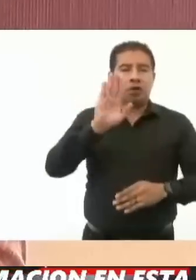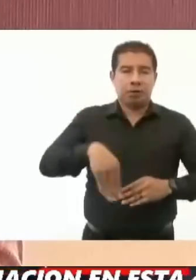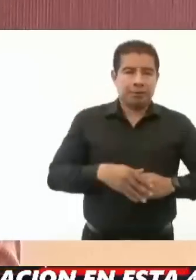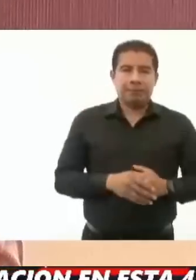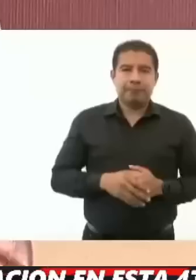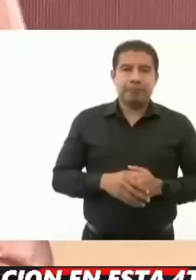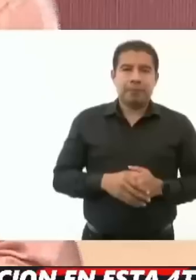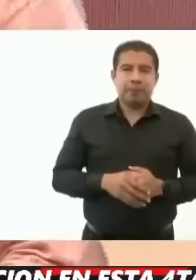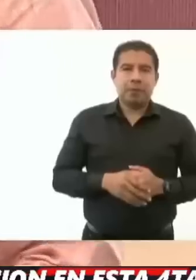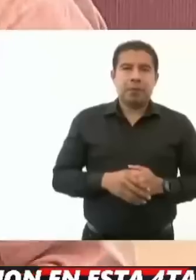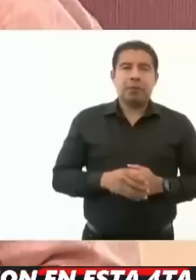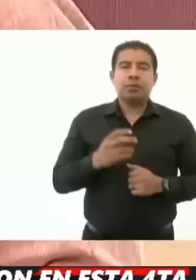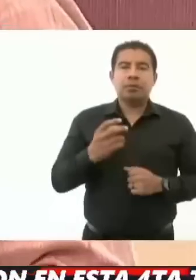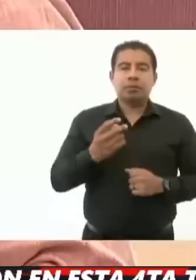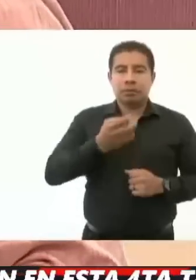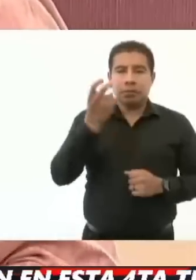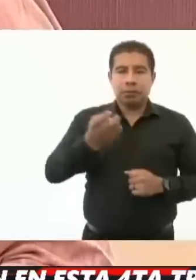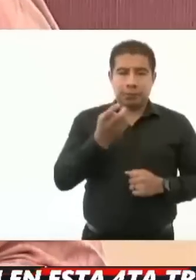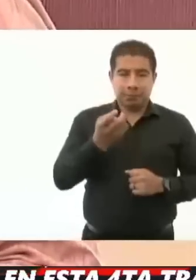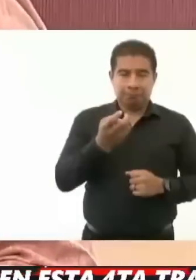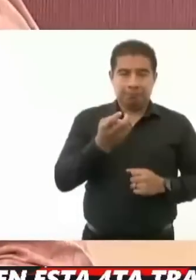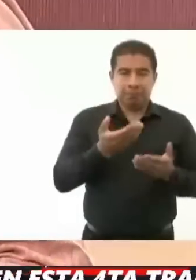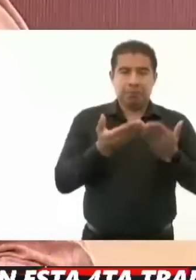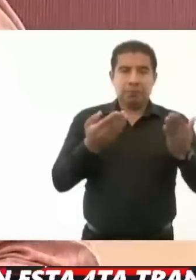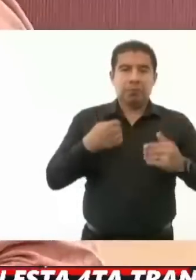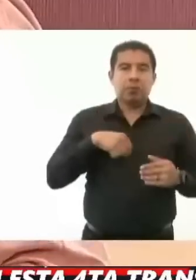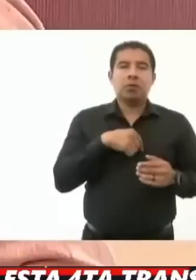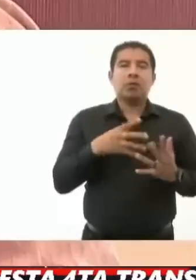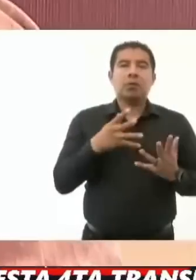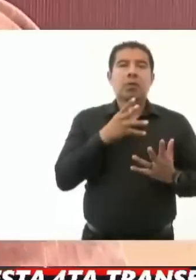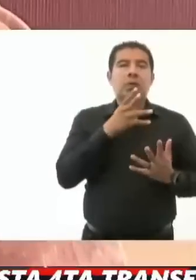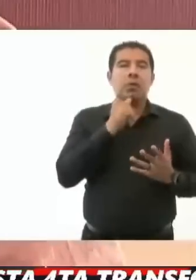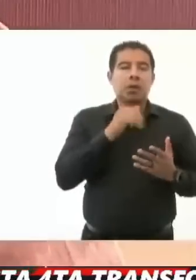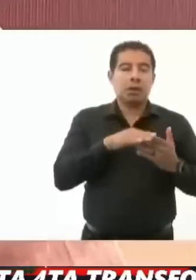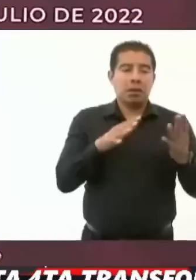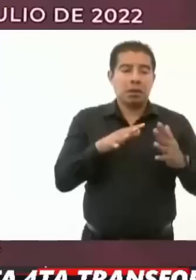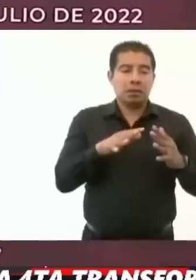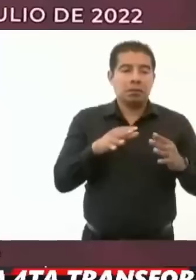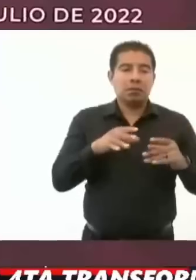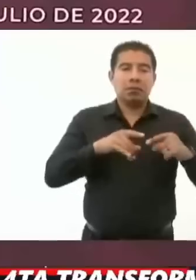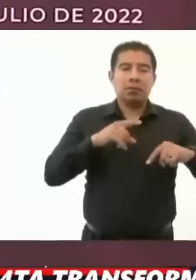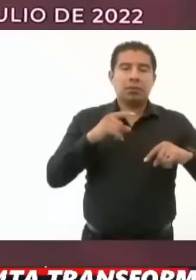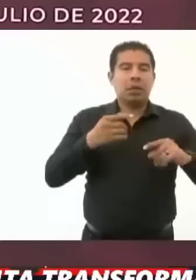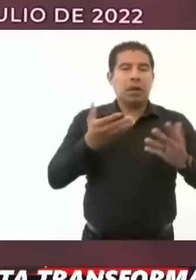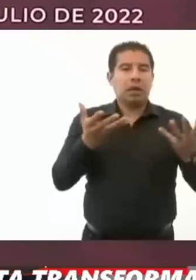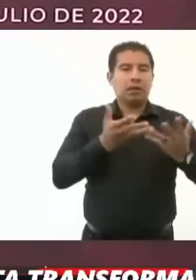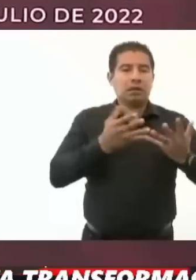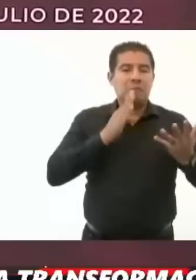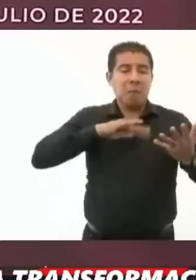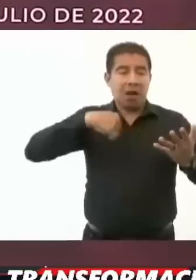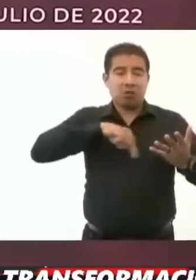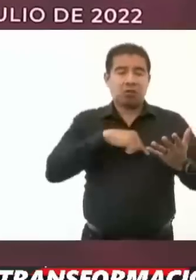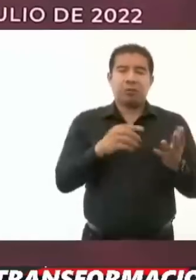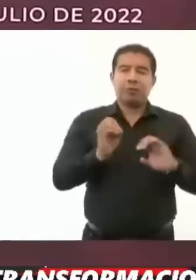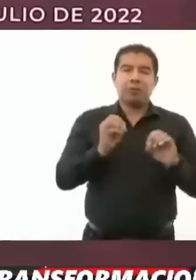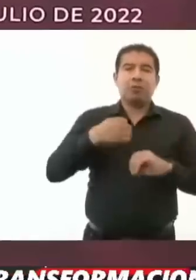Por eso no podemos quedar mal, no podemos defraudar